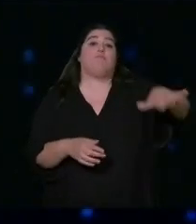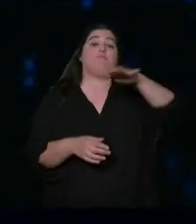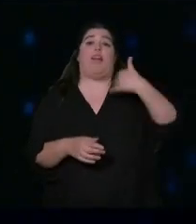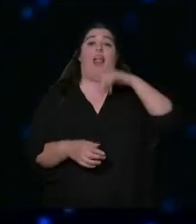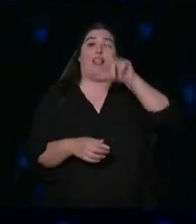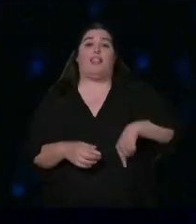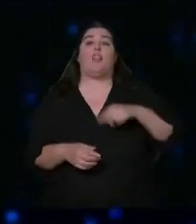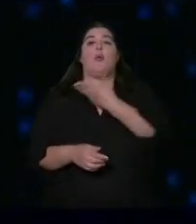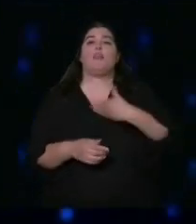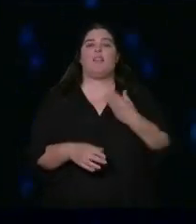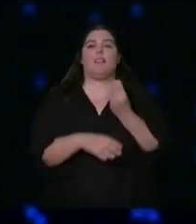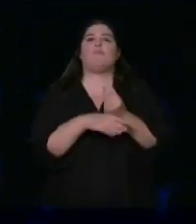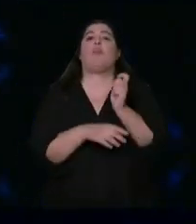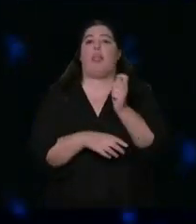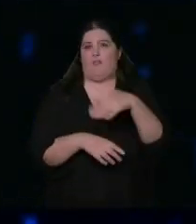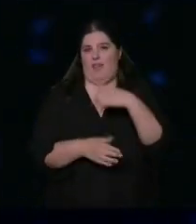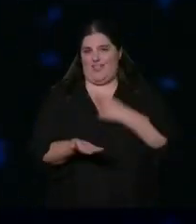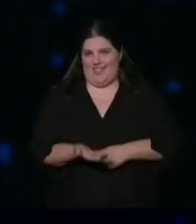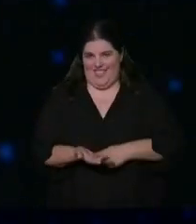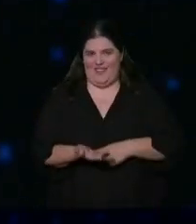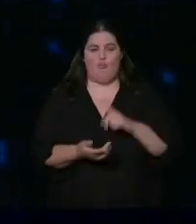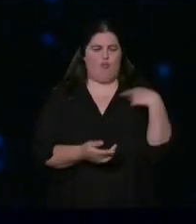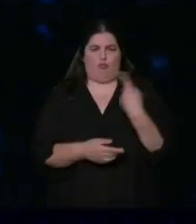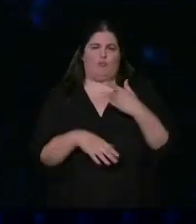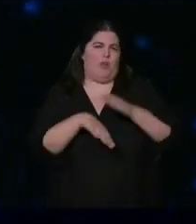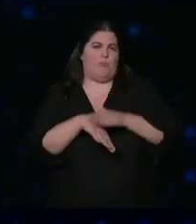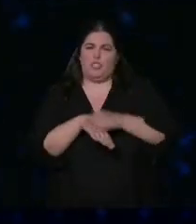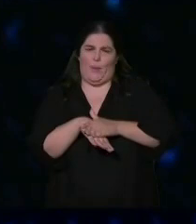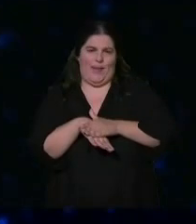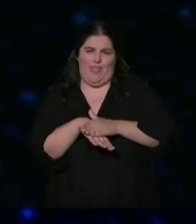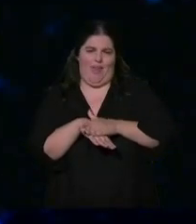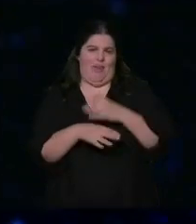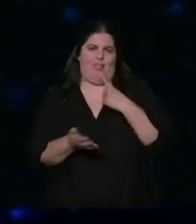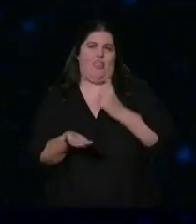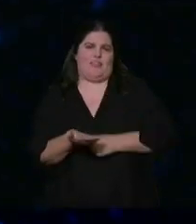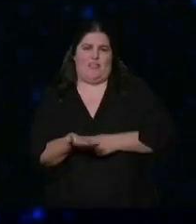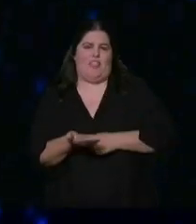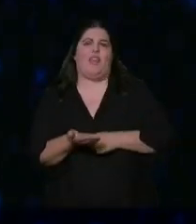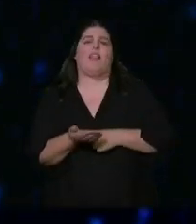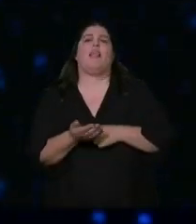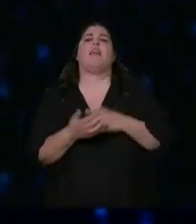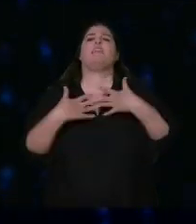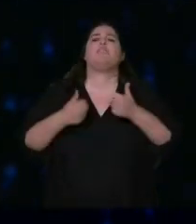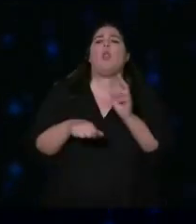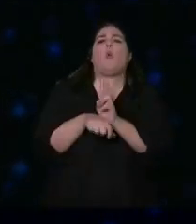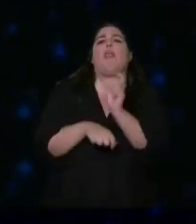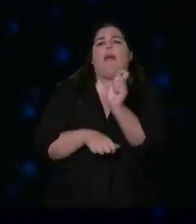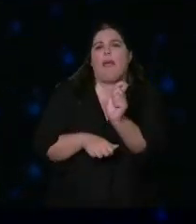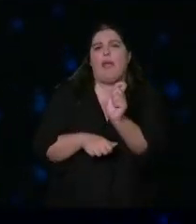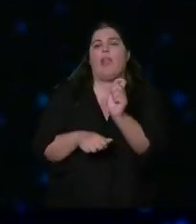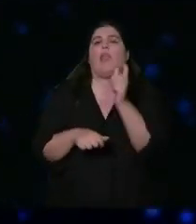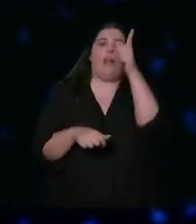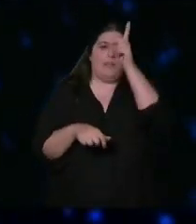argentinos tenemos por delante la responsabilidad de decidir Quién va a cuidar nuestra salud nuestra